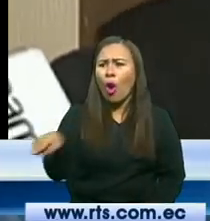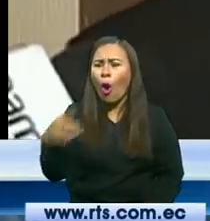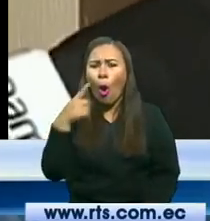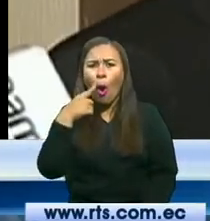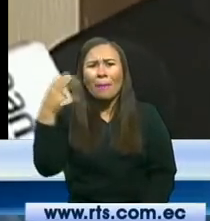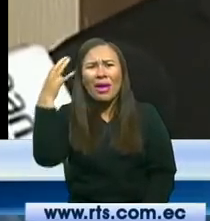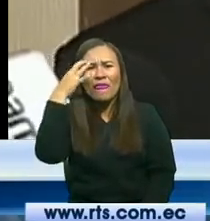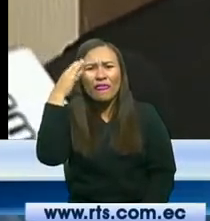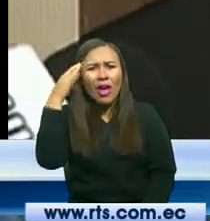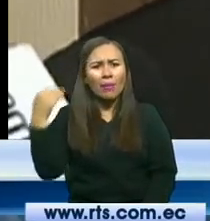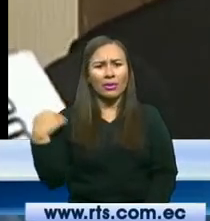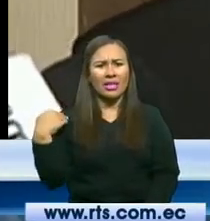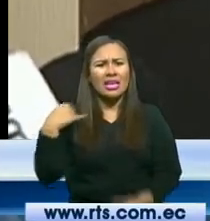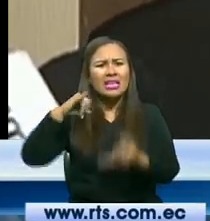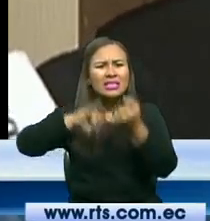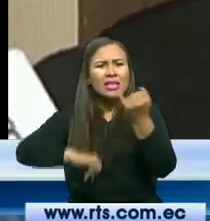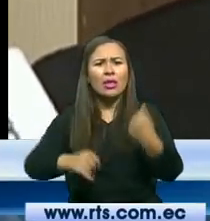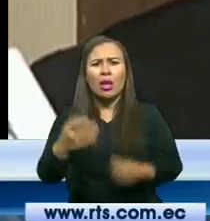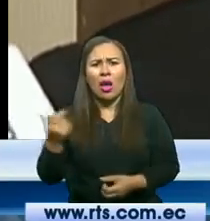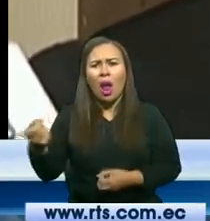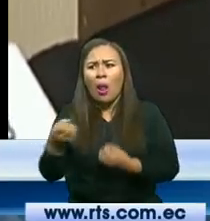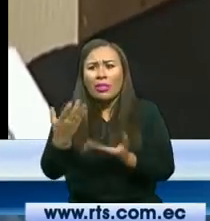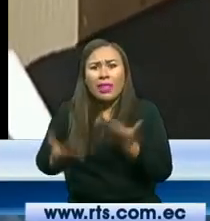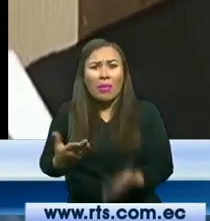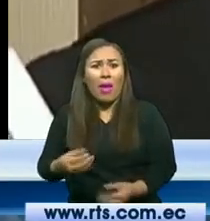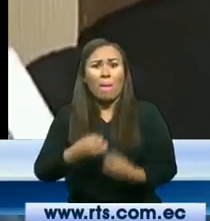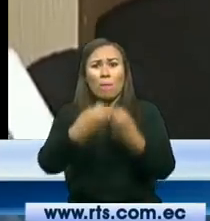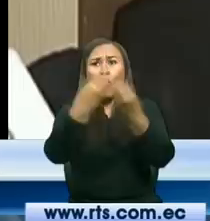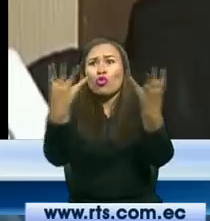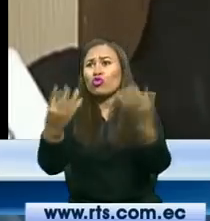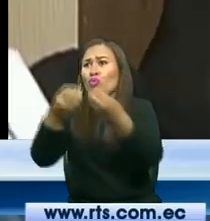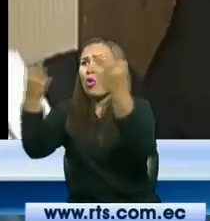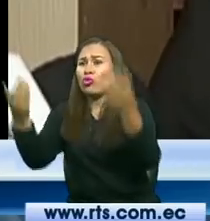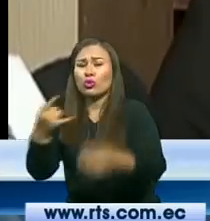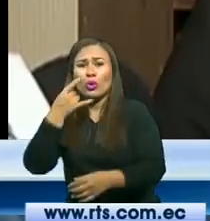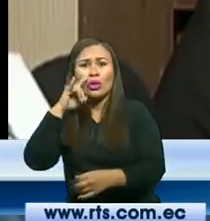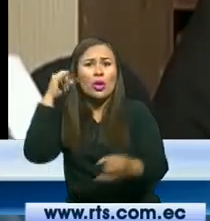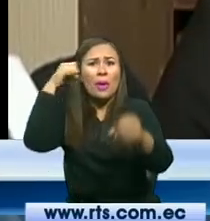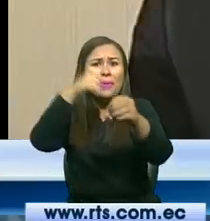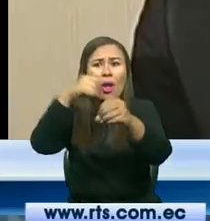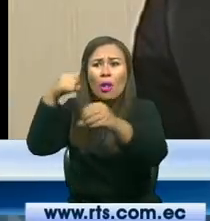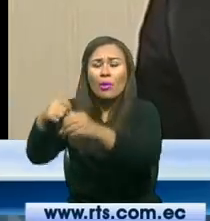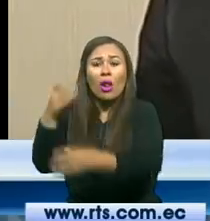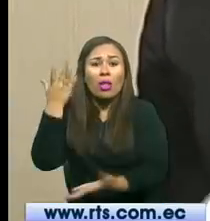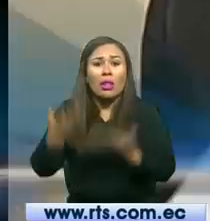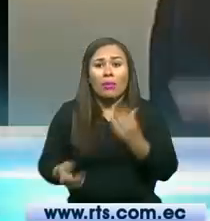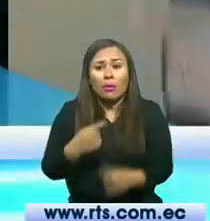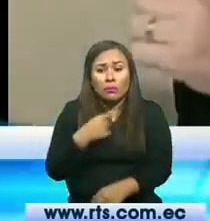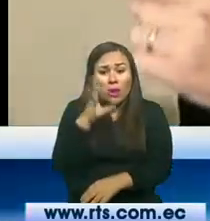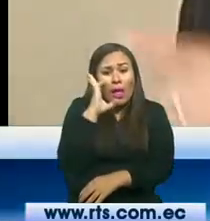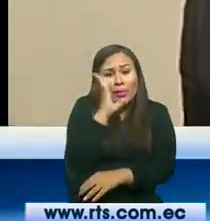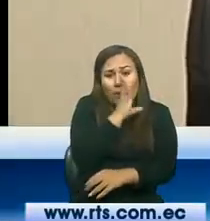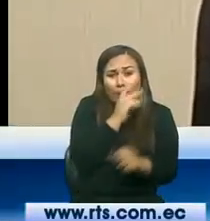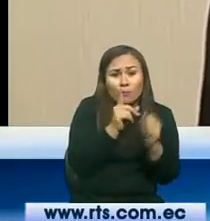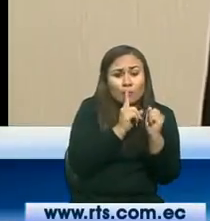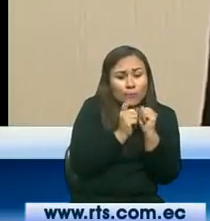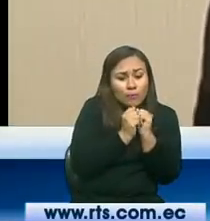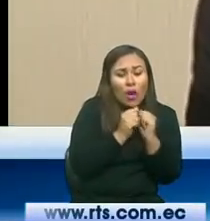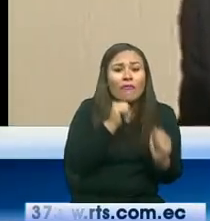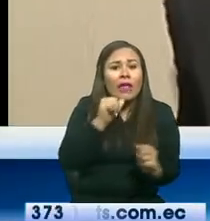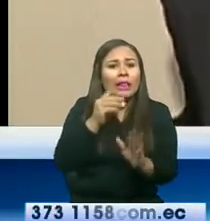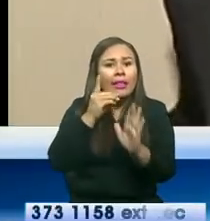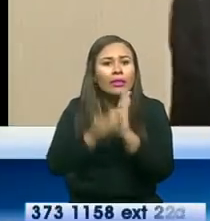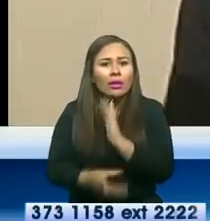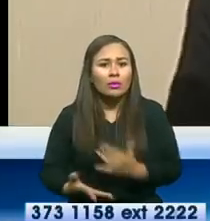SIDA, ¿a cuántos niños habrá violado? Y que por temor no han denunciado. Al final de esta edición se confirmó que